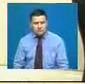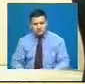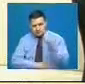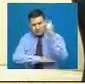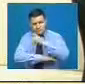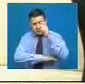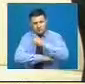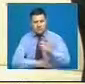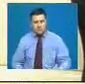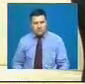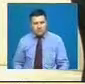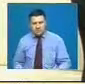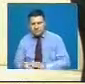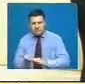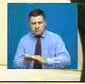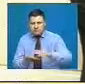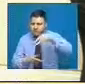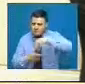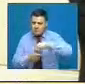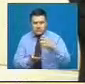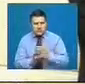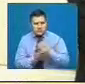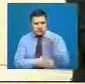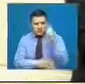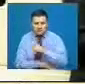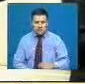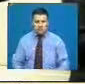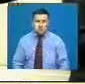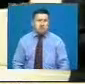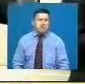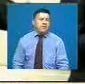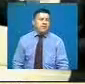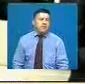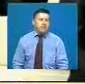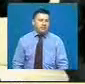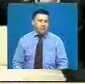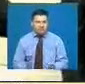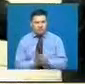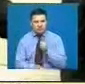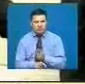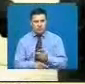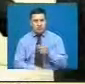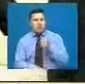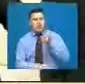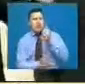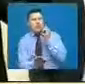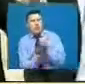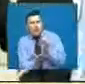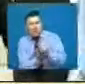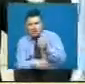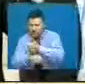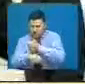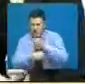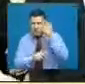Ecopetrol reparta un poco más de sus utilidades. Eso fue junta directiva